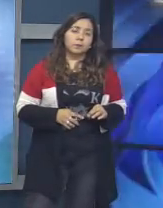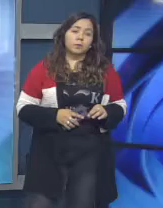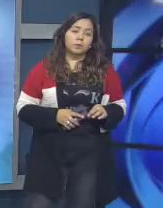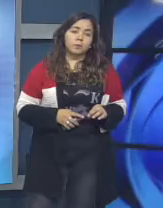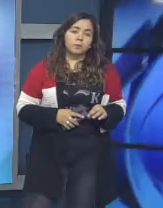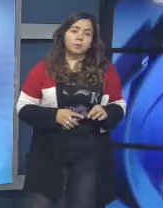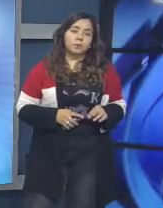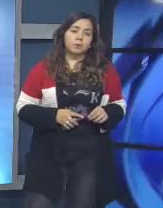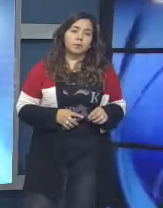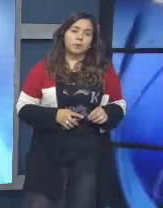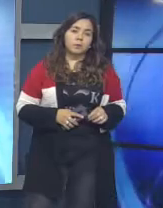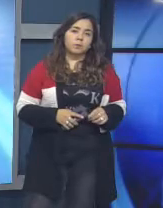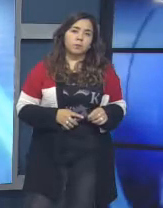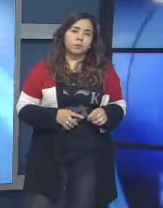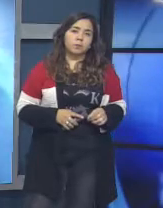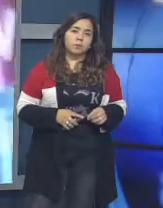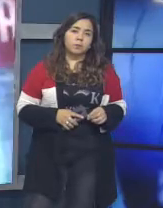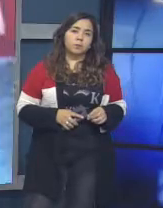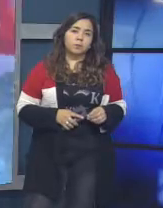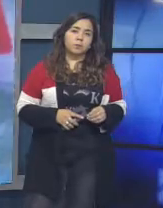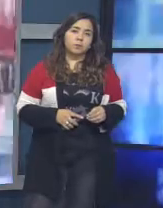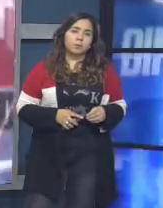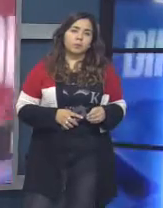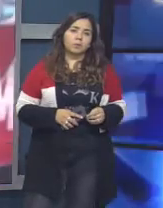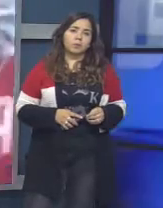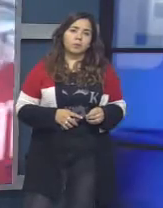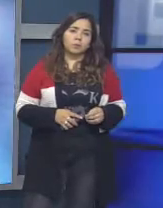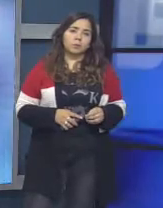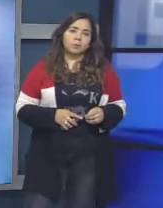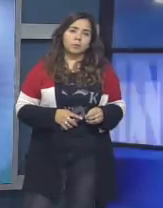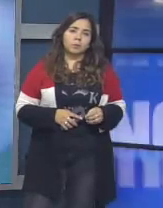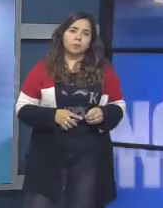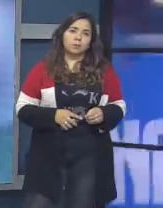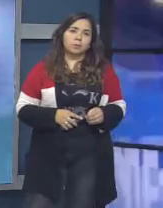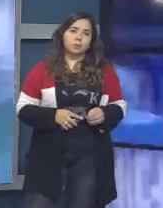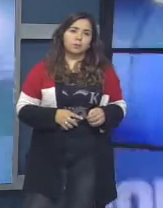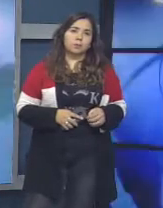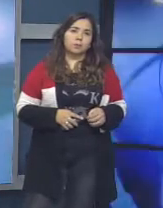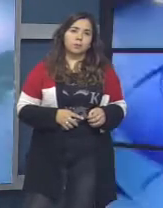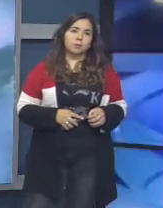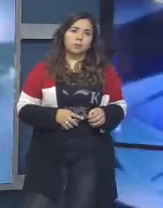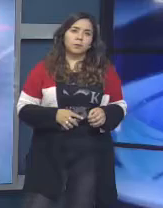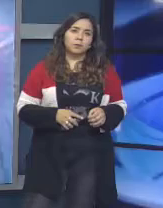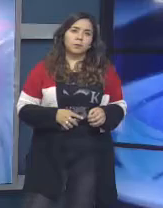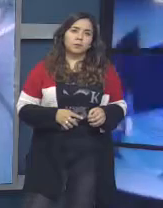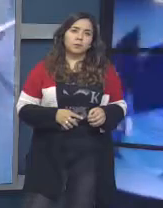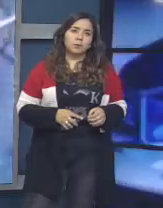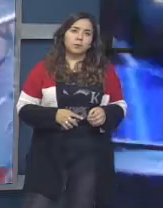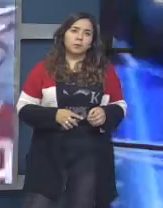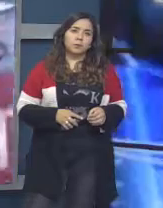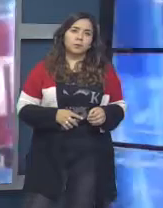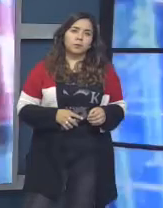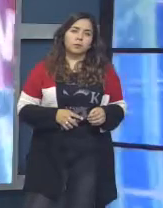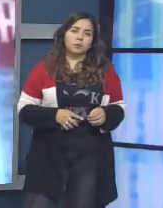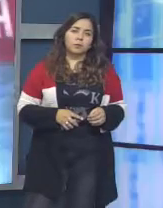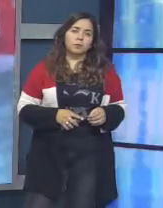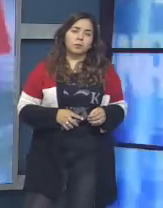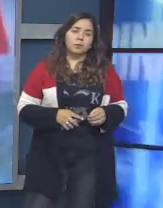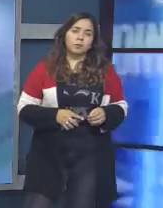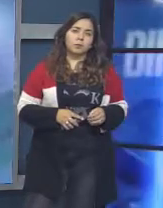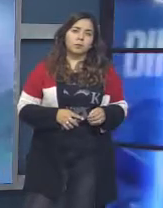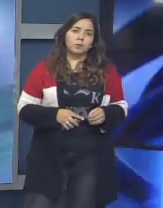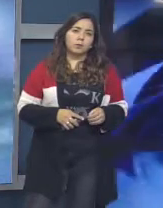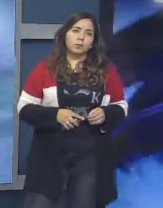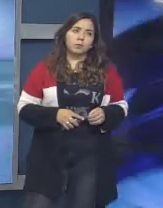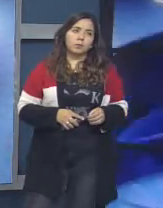de viajes y esperemos que quede ahí. Pero en realidad, si esto sigue así, no tenemos una ayuda real